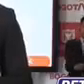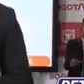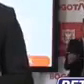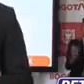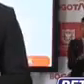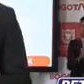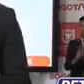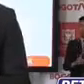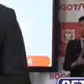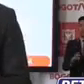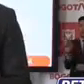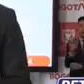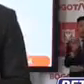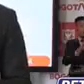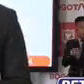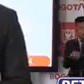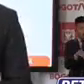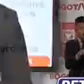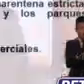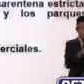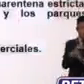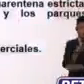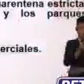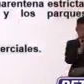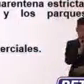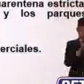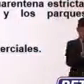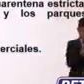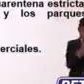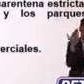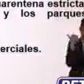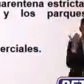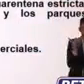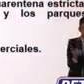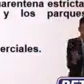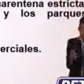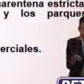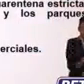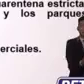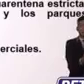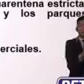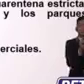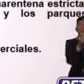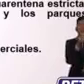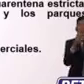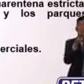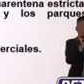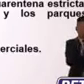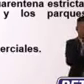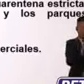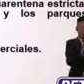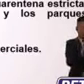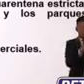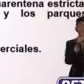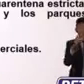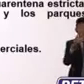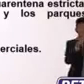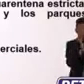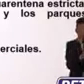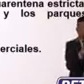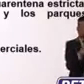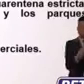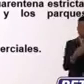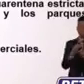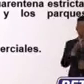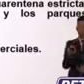noche, pero ya no a partir de las 8 de la noche, sino a partir de las 10 de la noche. Esto empezará a regir